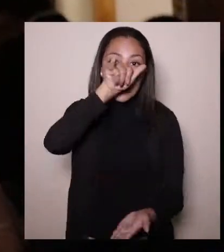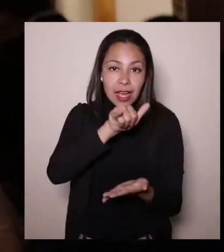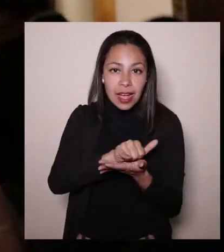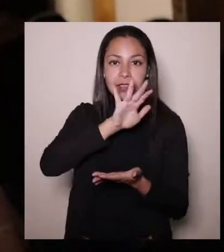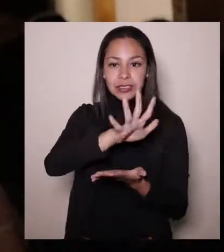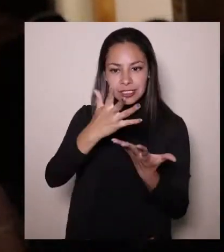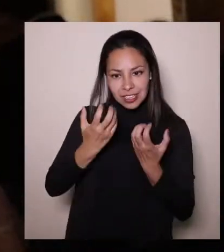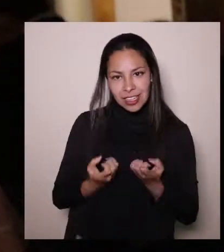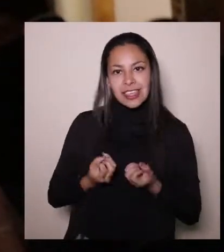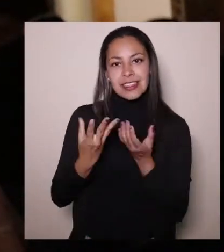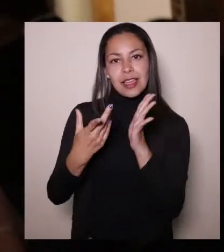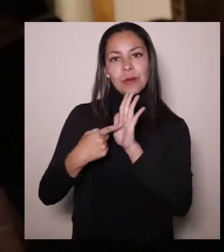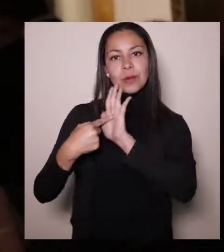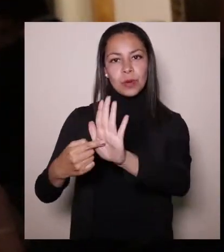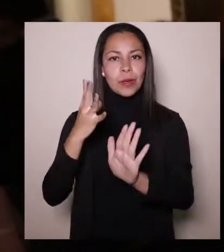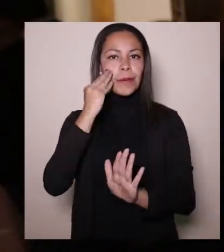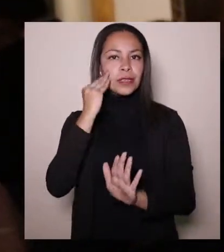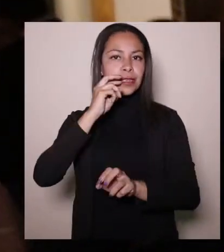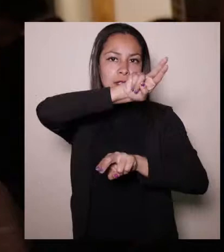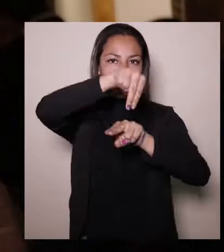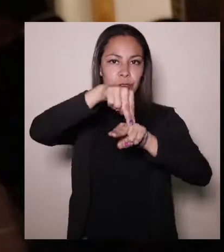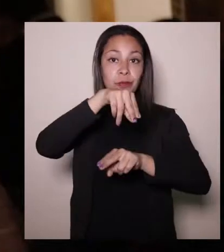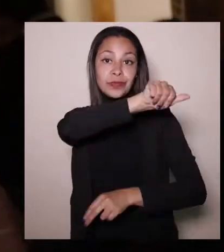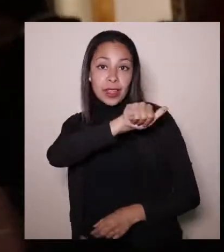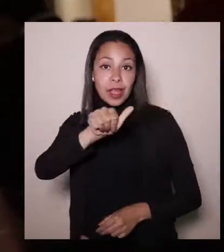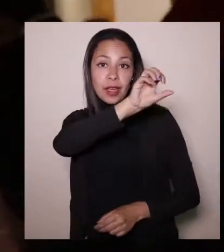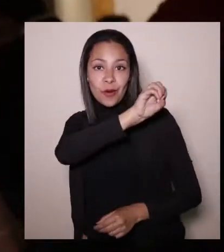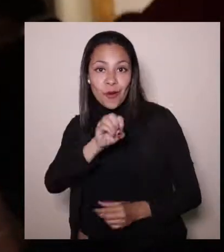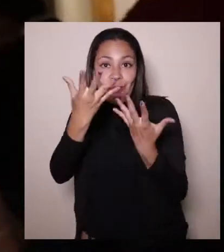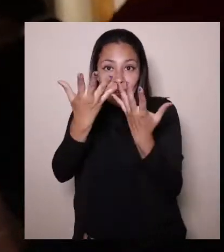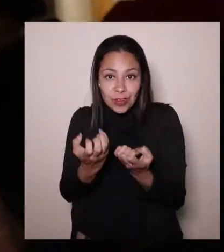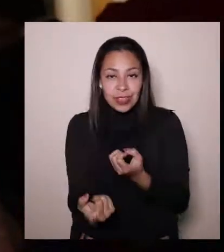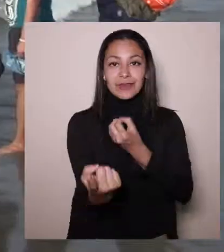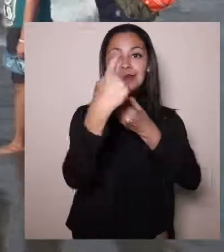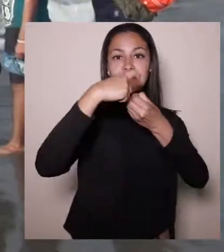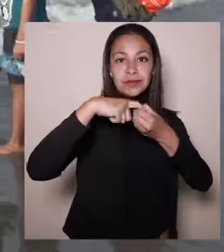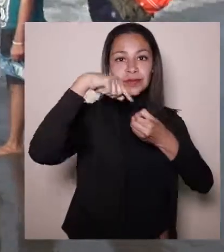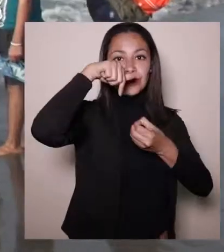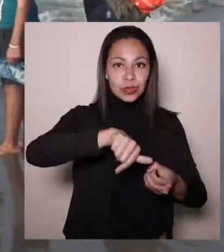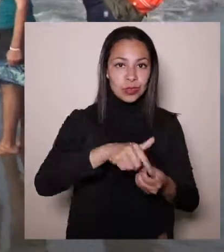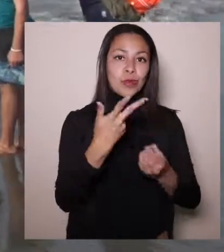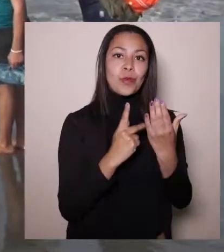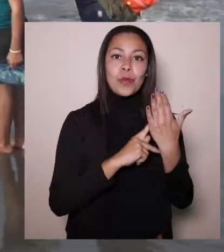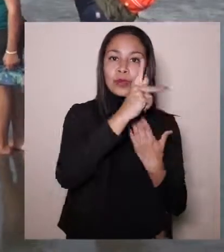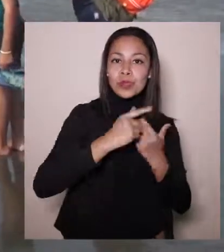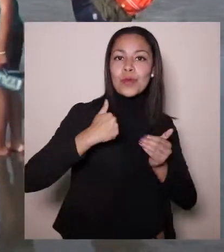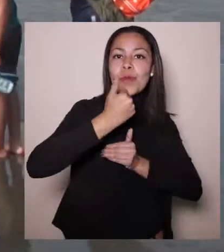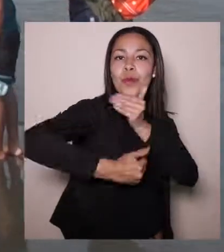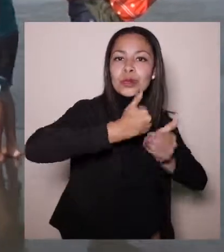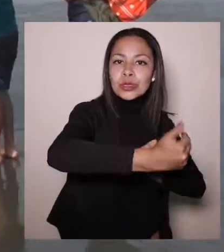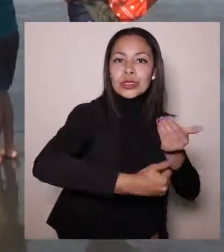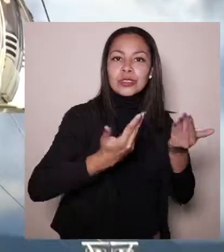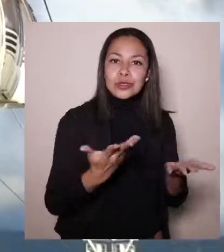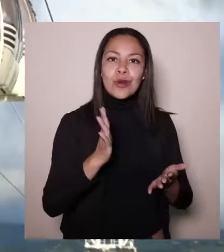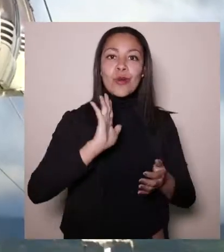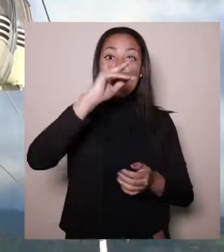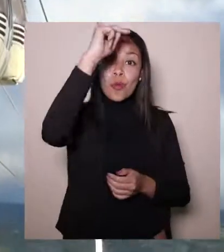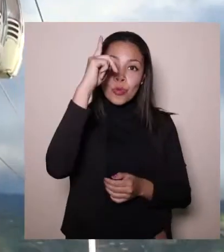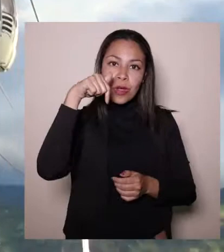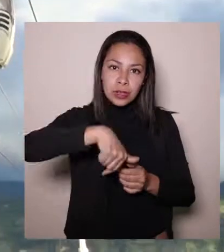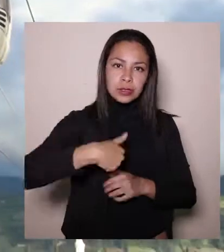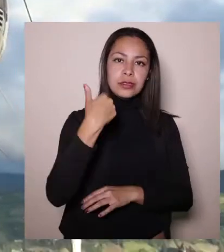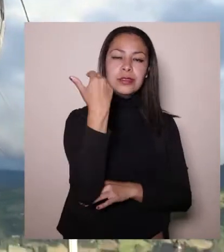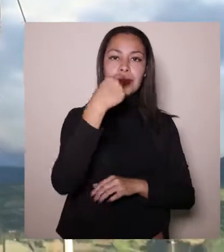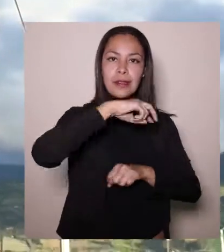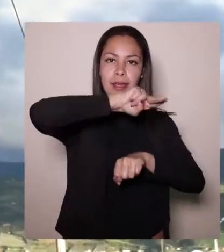esa cultura, esas playas. Entonces, este es precisamente el lanzamiento de Experiencia Nariño. Las y los nariñenses que estén interesados en formar parte